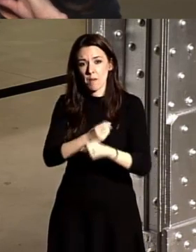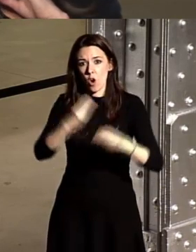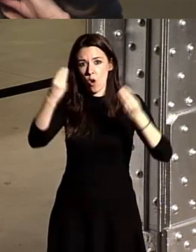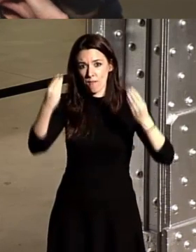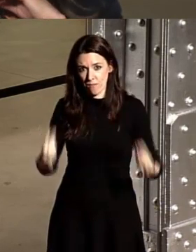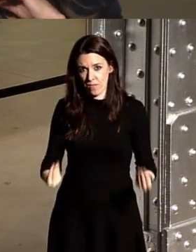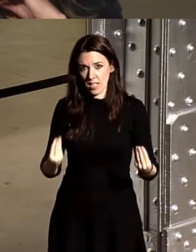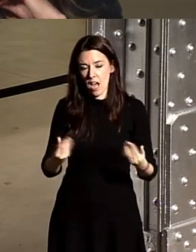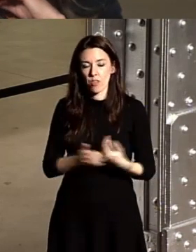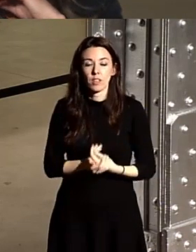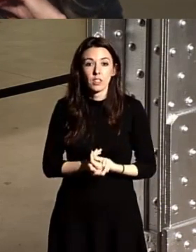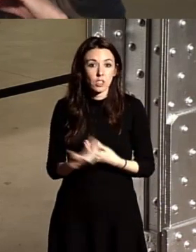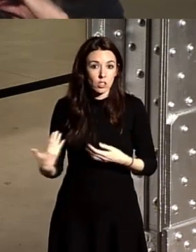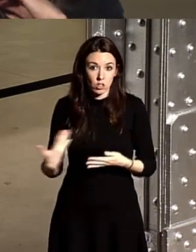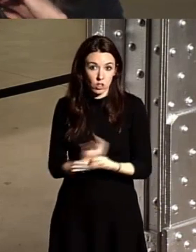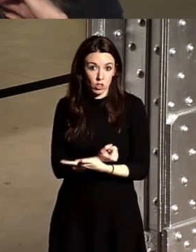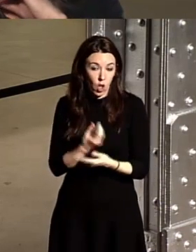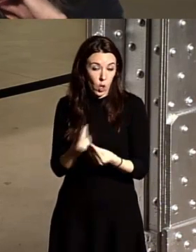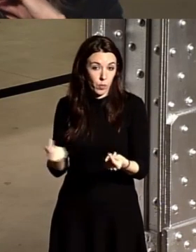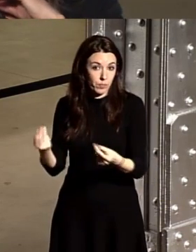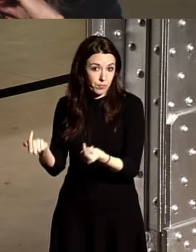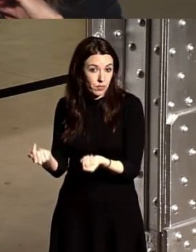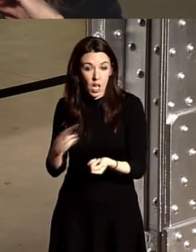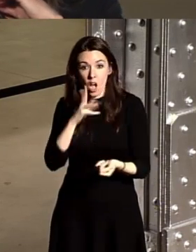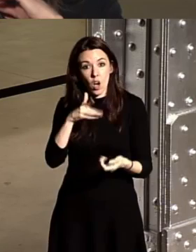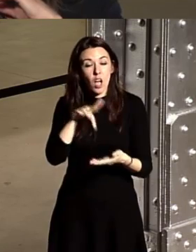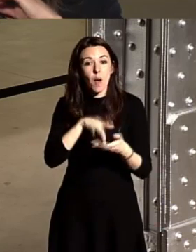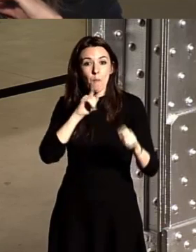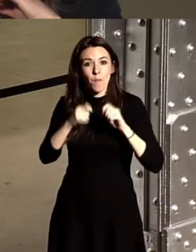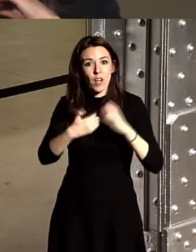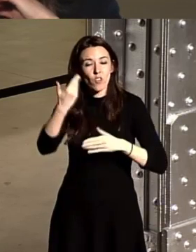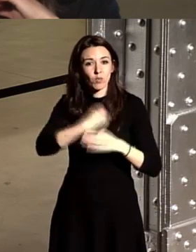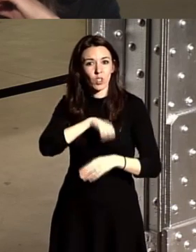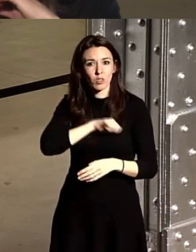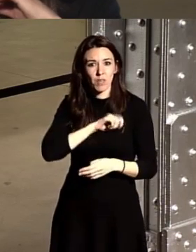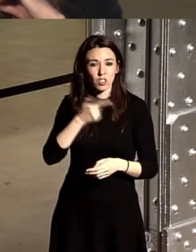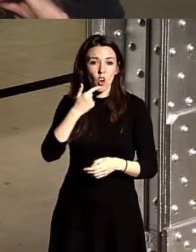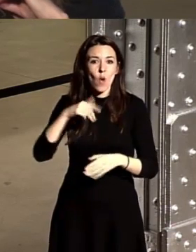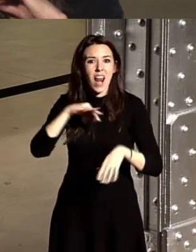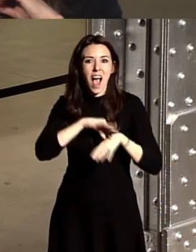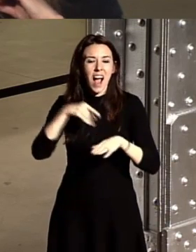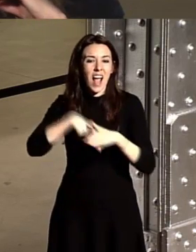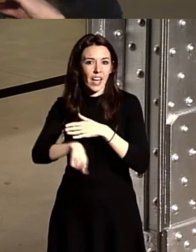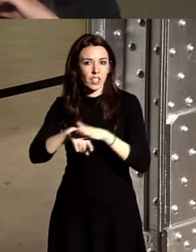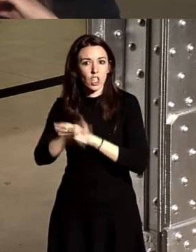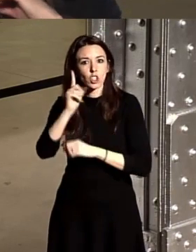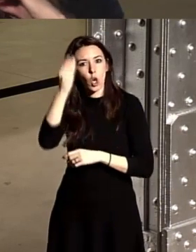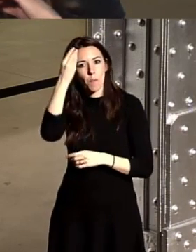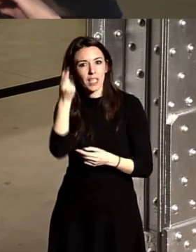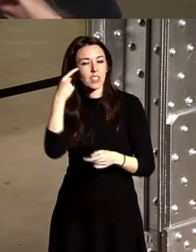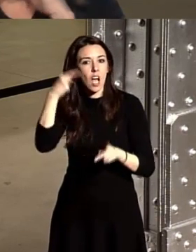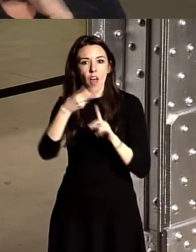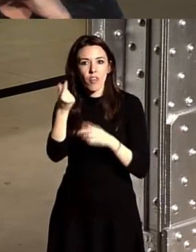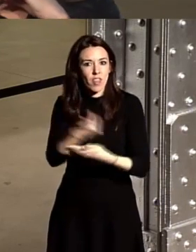en los lectores. Y todo eso ha desaparecido. Ahora el periodismo español ha sido invadido por gerentes que solo piensan en el dinero, en